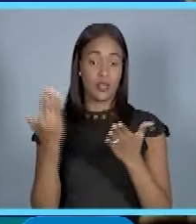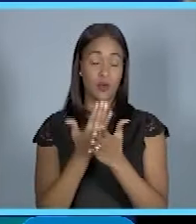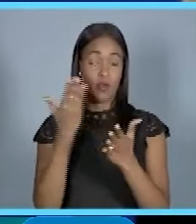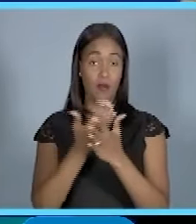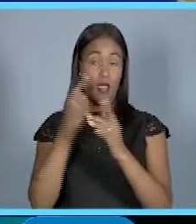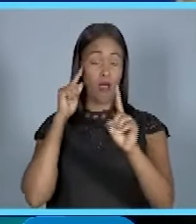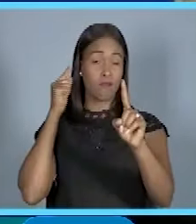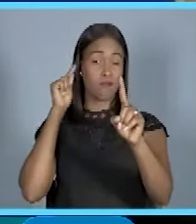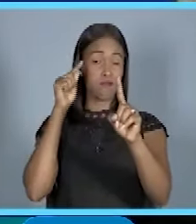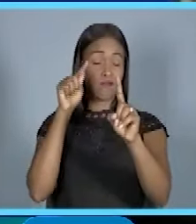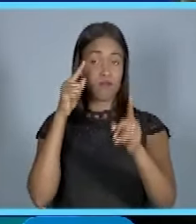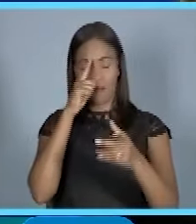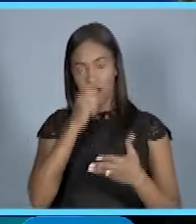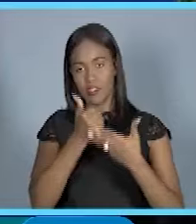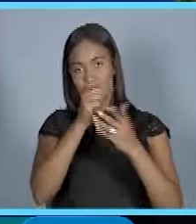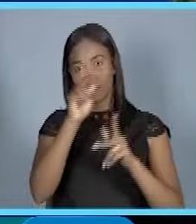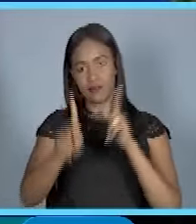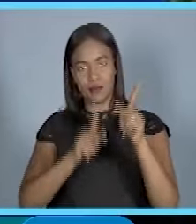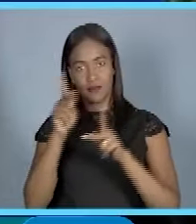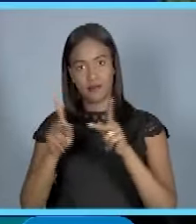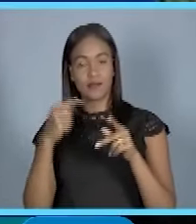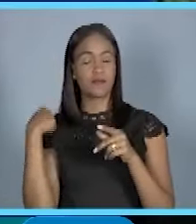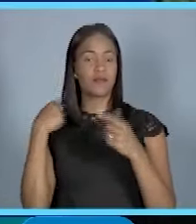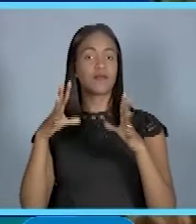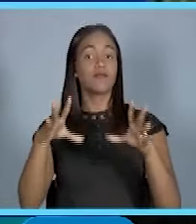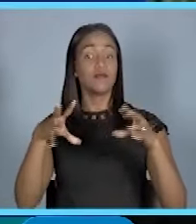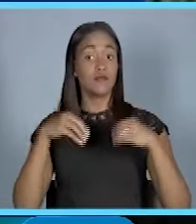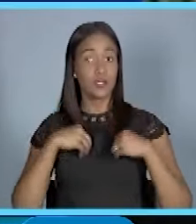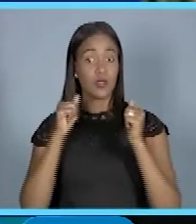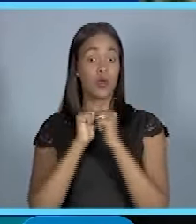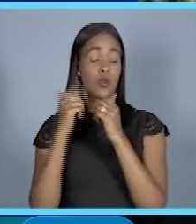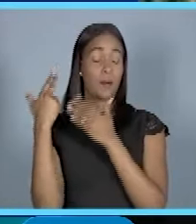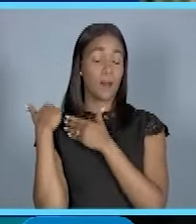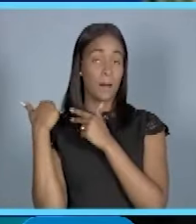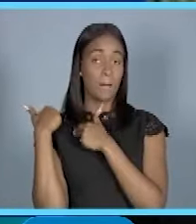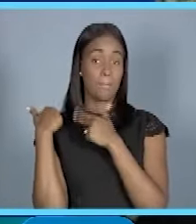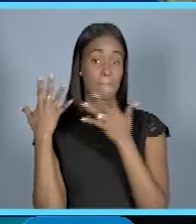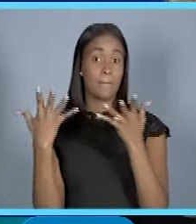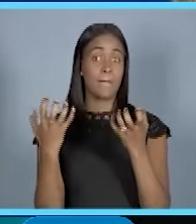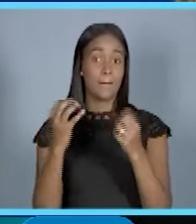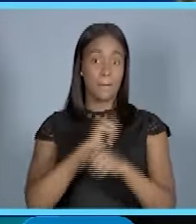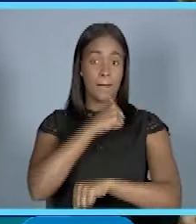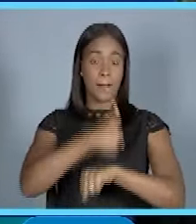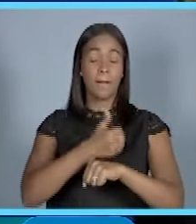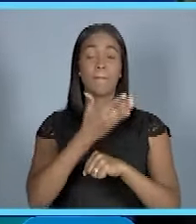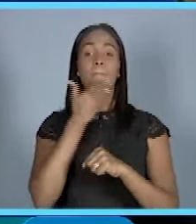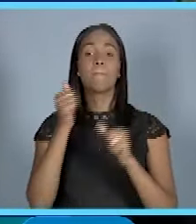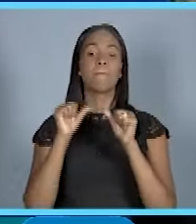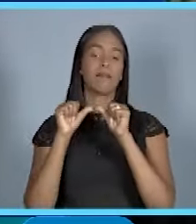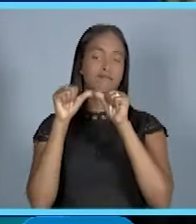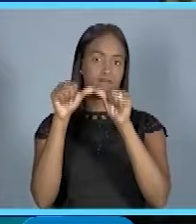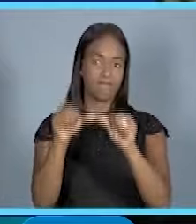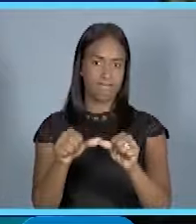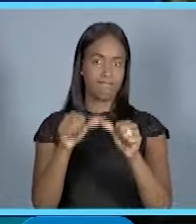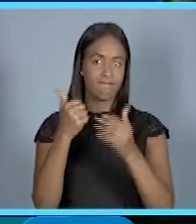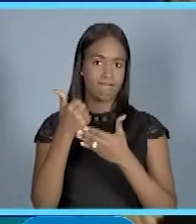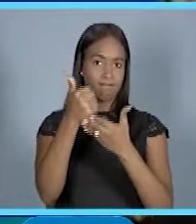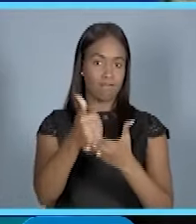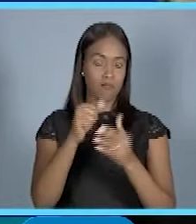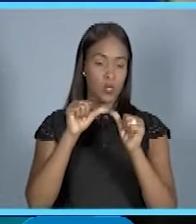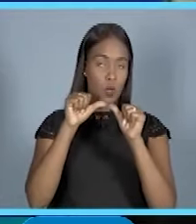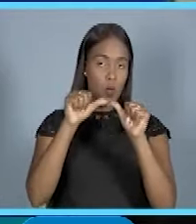norte para servir a la ciudadanía. Hemos asumido con responsabilidad la voluntad de implementar una mejora permanente que permitiera